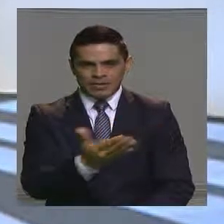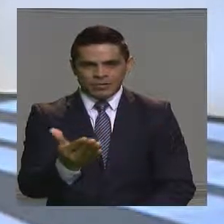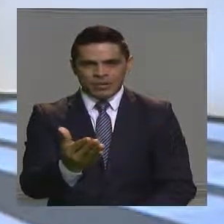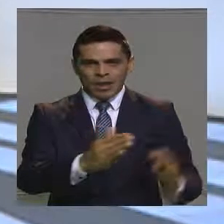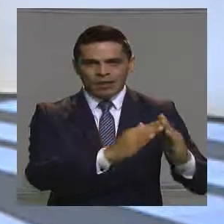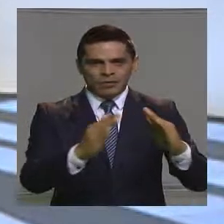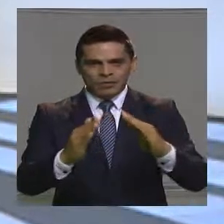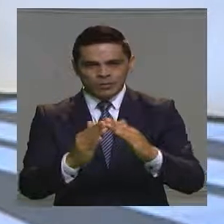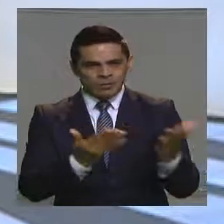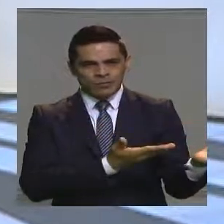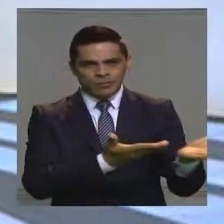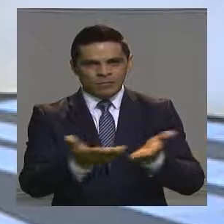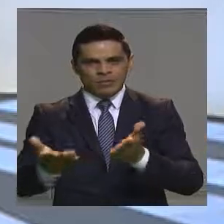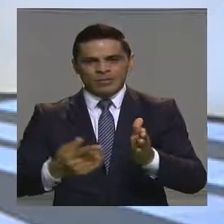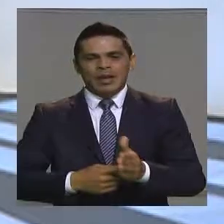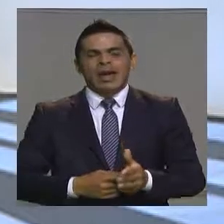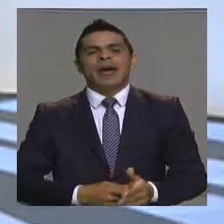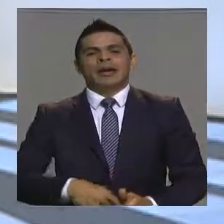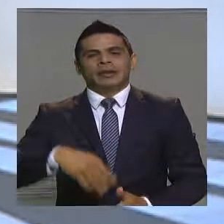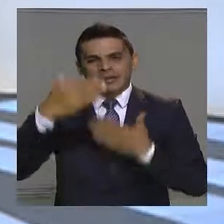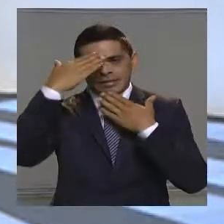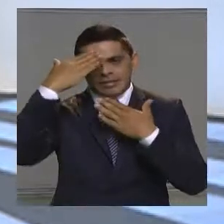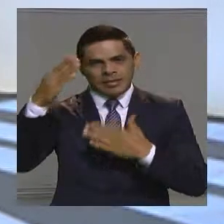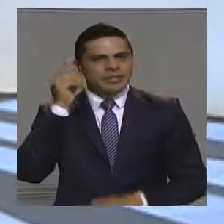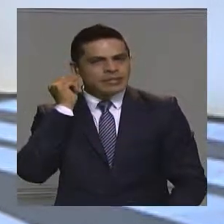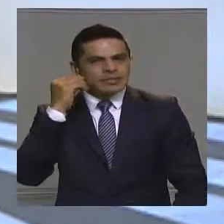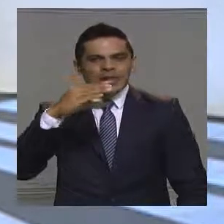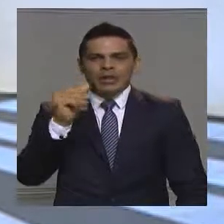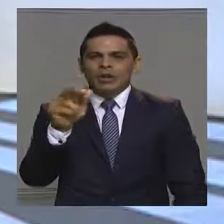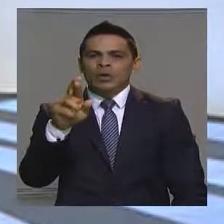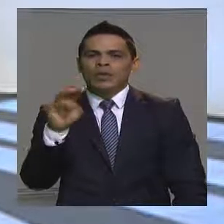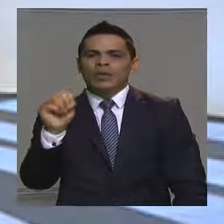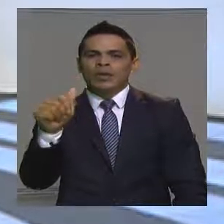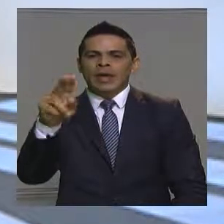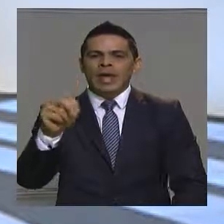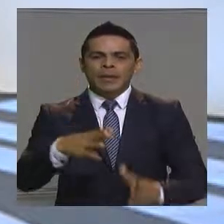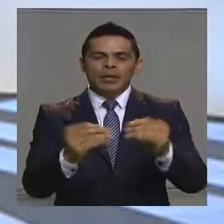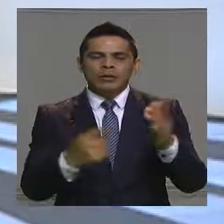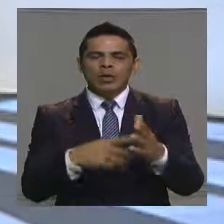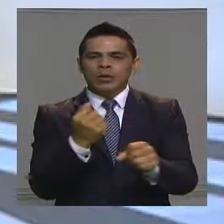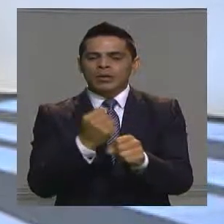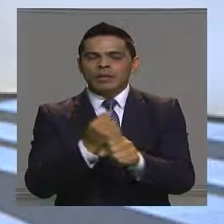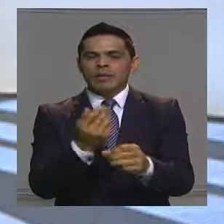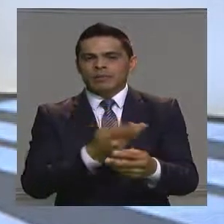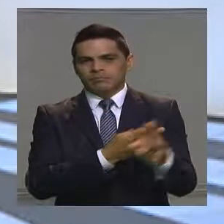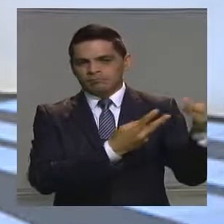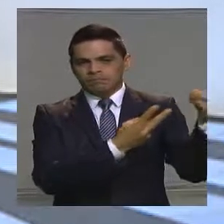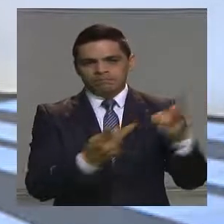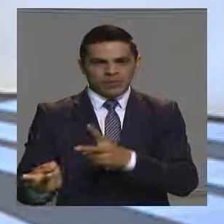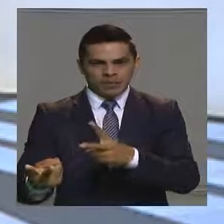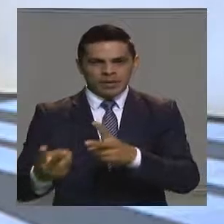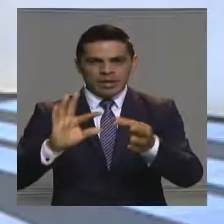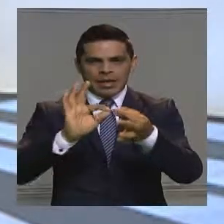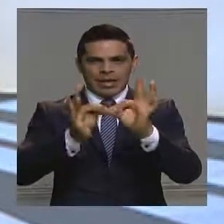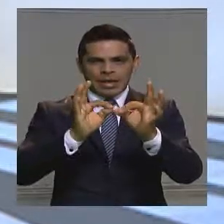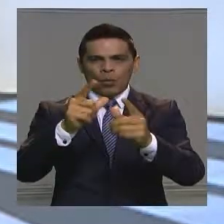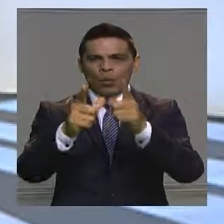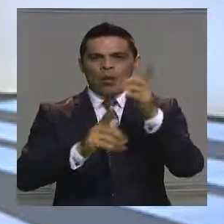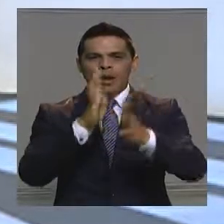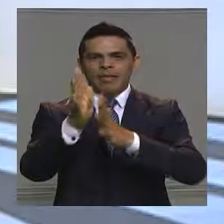sus hogares. Soy Carmen Victoria Rodríguez y en nombre de todo nuestro equipo técnico de producción y redacción les damos la más cordial bienvenida en el lenguaje de